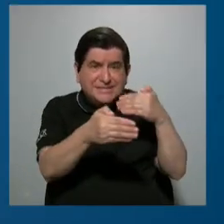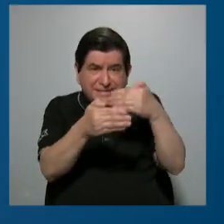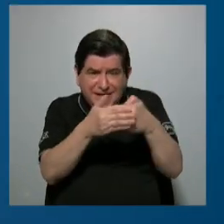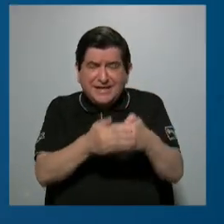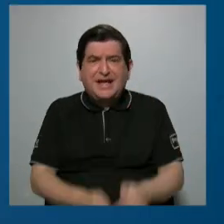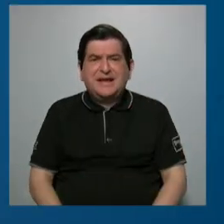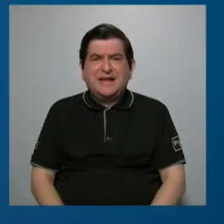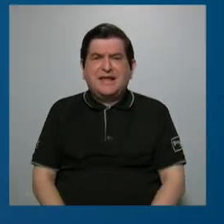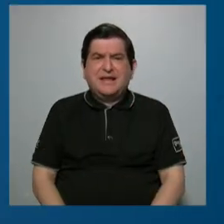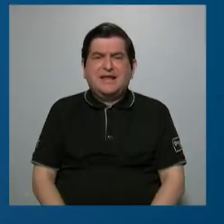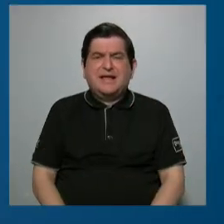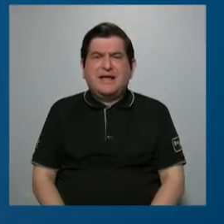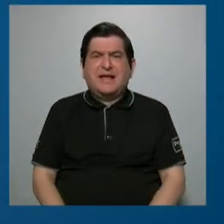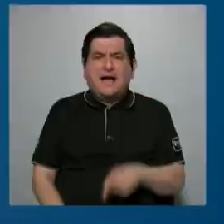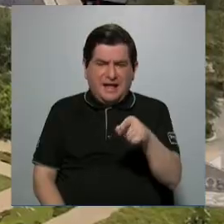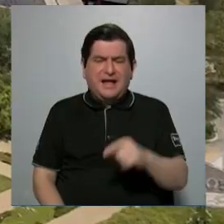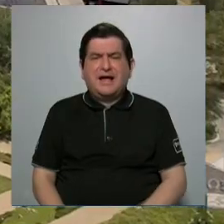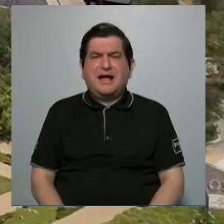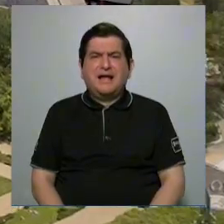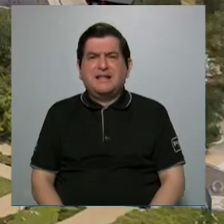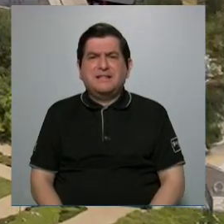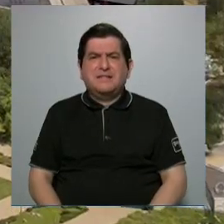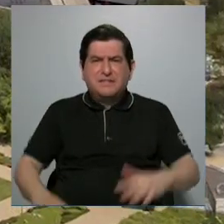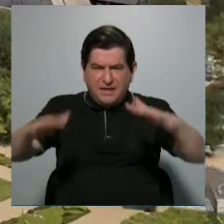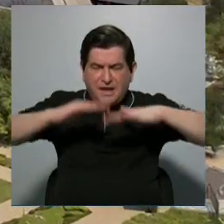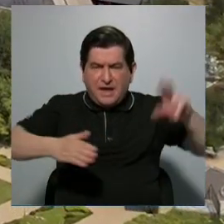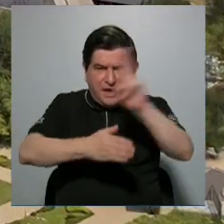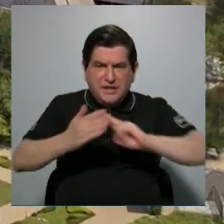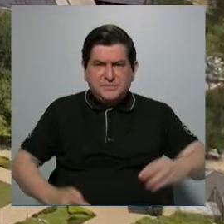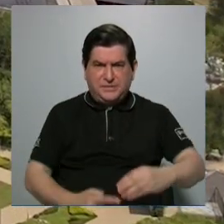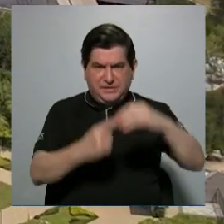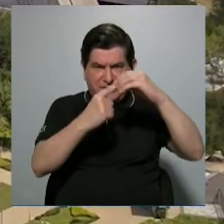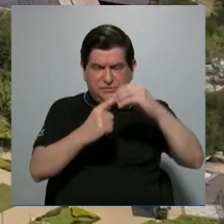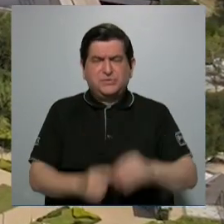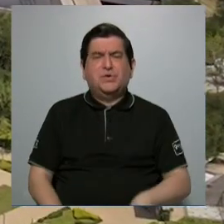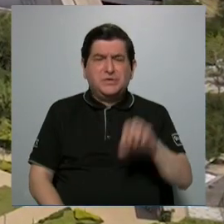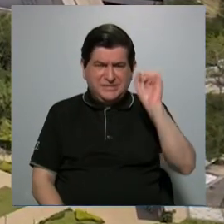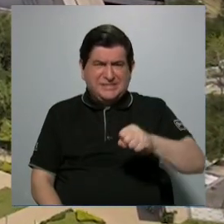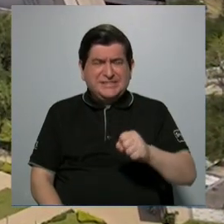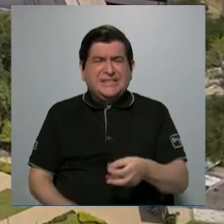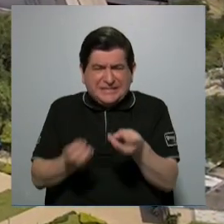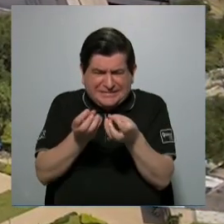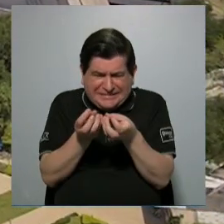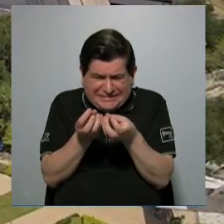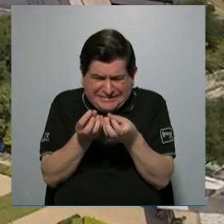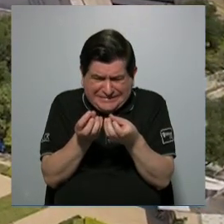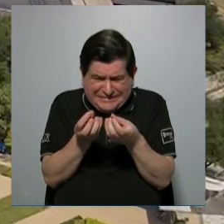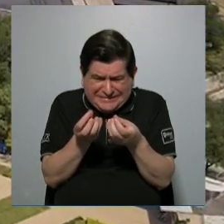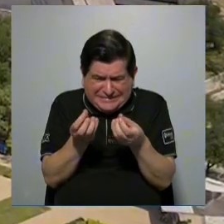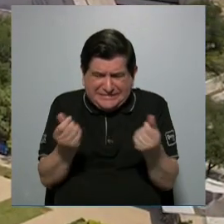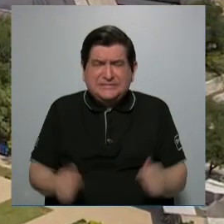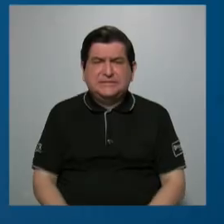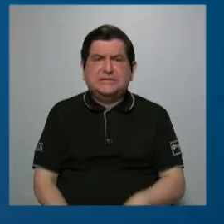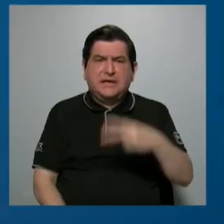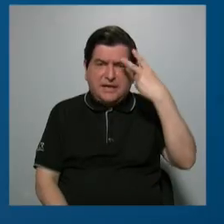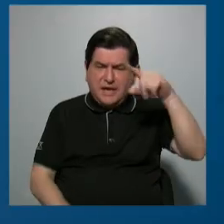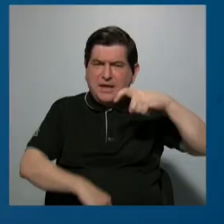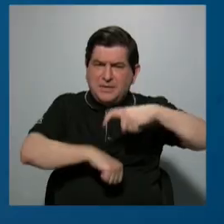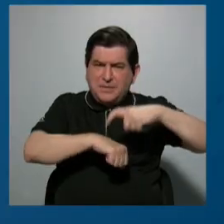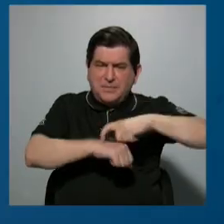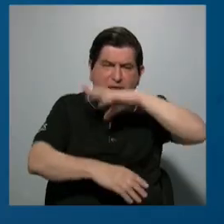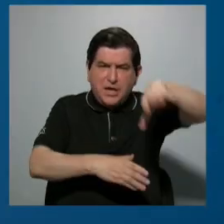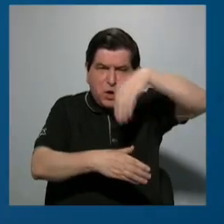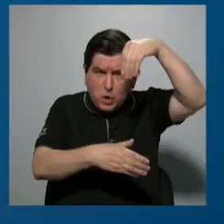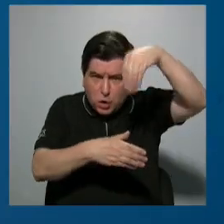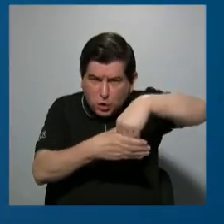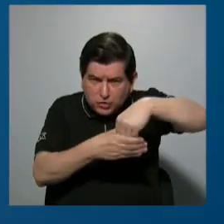campus principal de ellos en Monterrey, ¿no? Que en efecto comenzó a degradarse en México en un momento y en un contexto